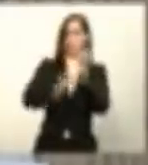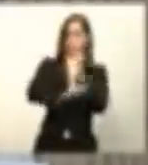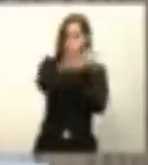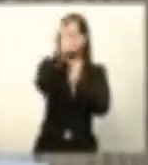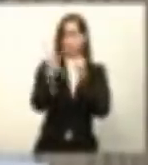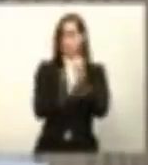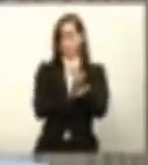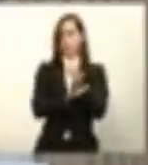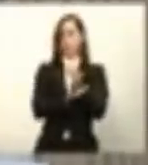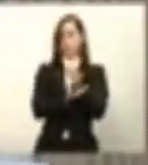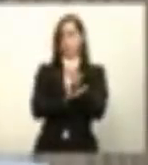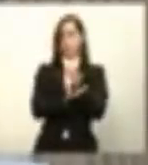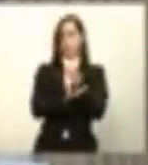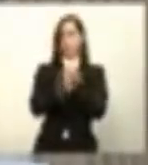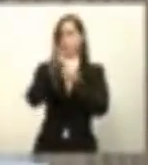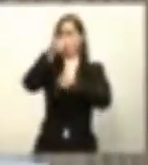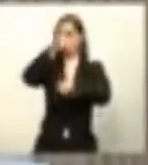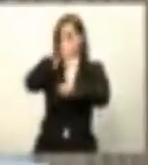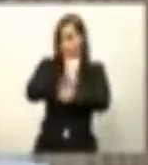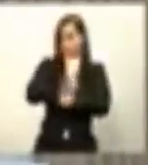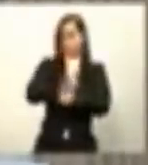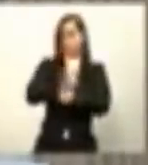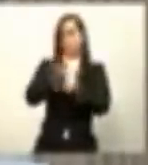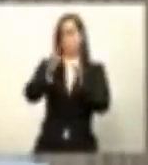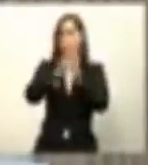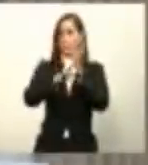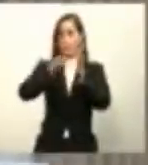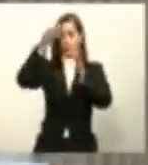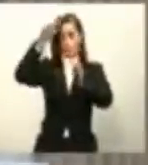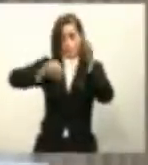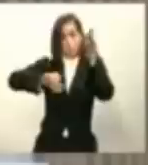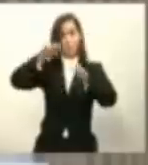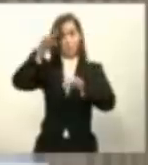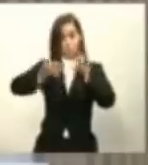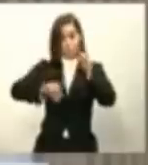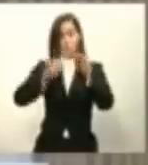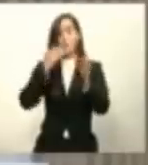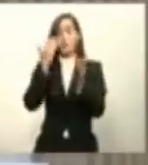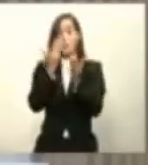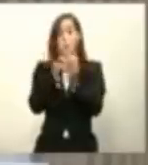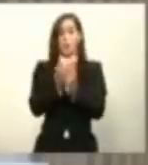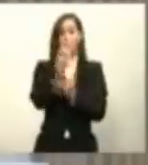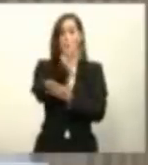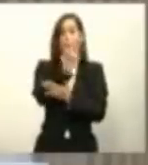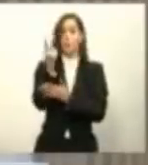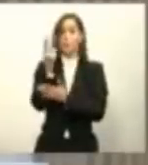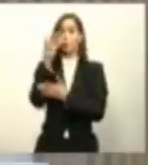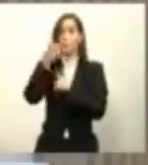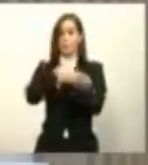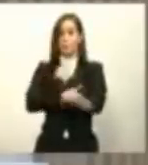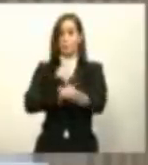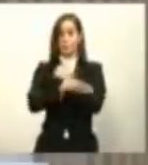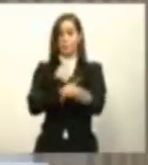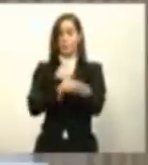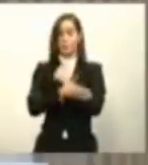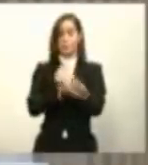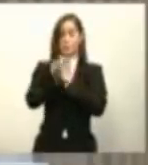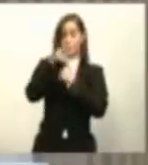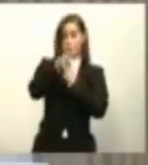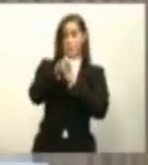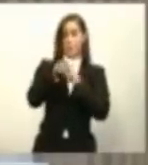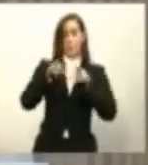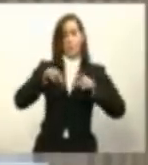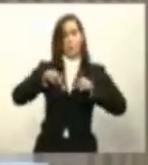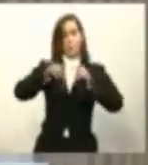transparentes, estables, justas y previsibles para ambas partes y que permita frenar